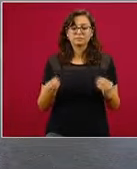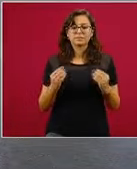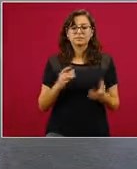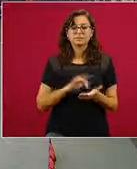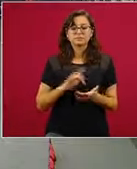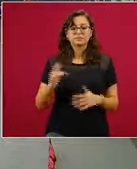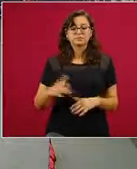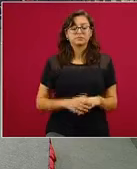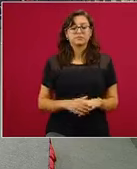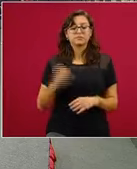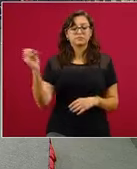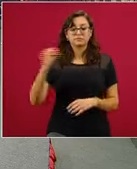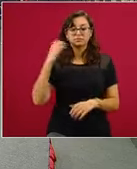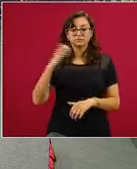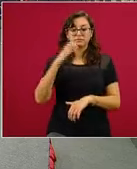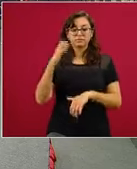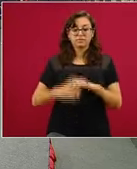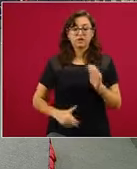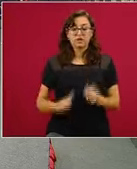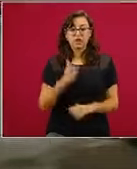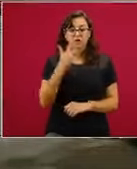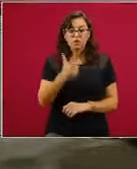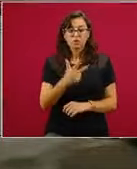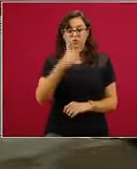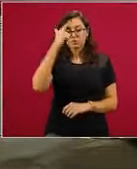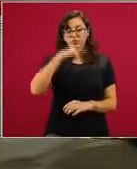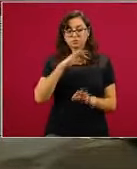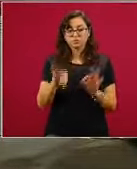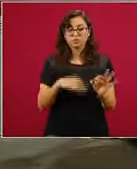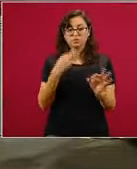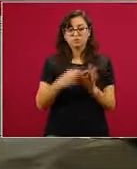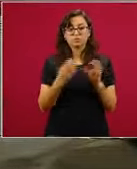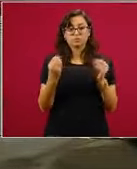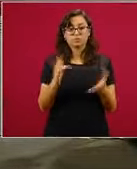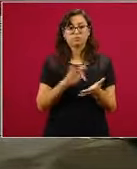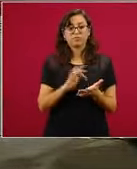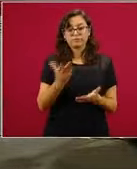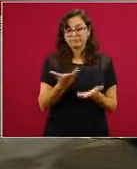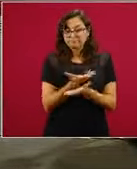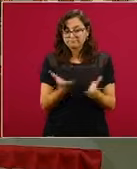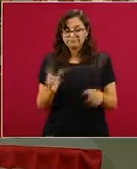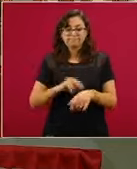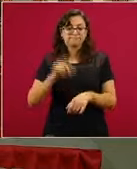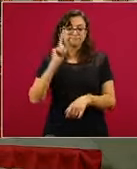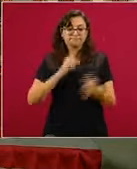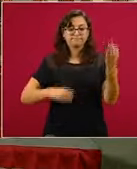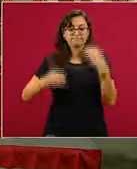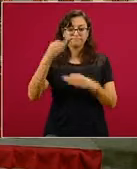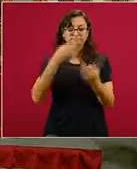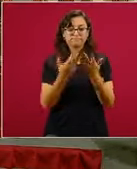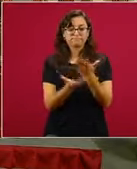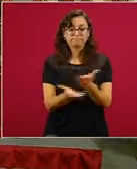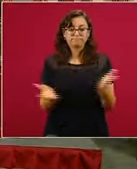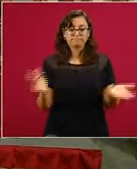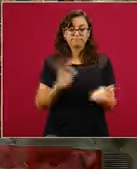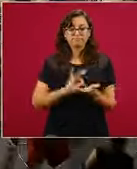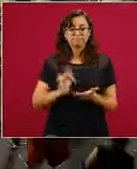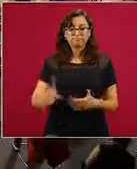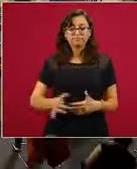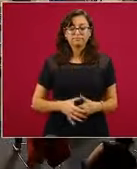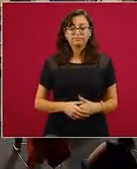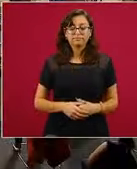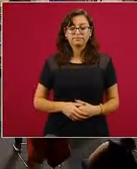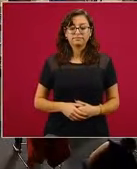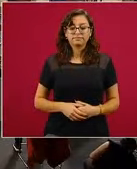gracias. Aquí terminamos, son las 20 horas en punto. Muchas gracias, doctoras. Muchas gracias a todas y todos ustedes. Gracias.